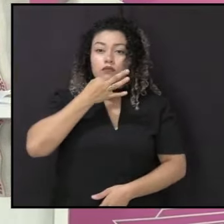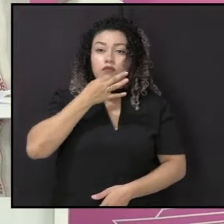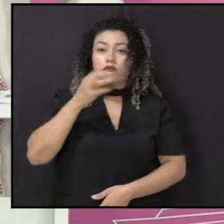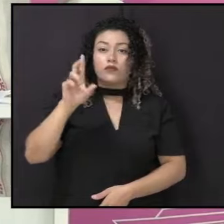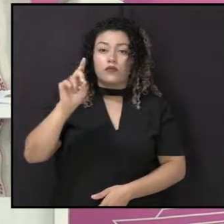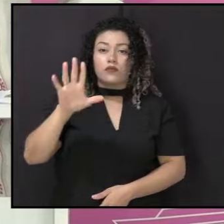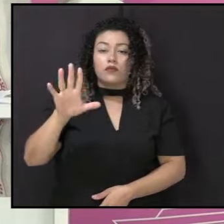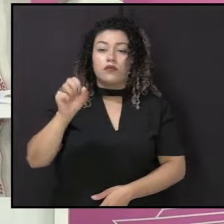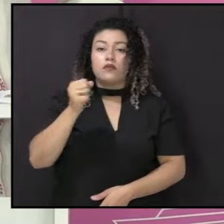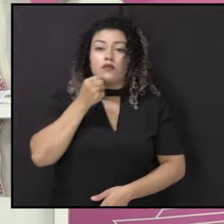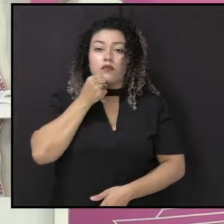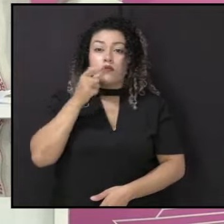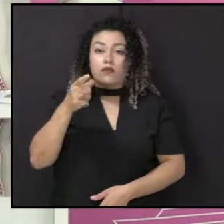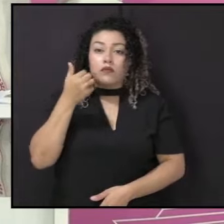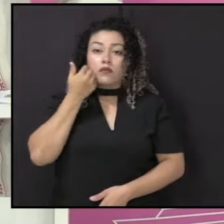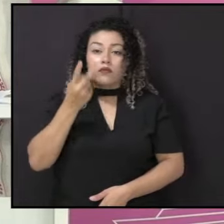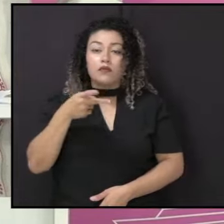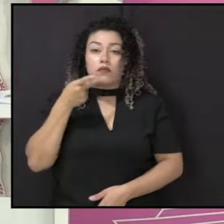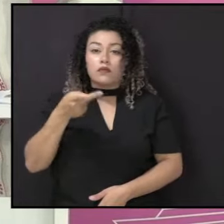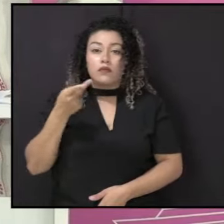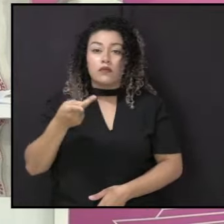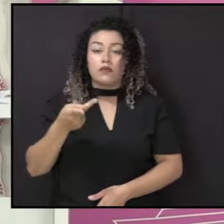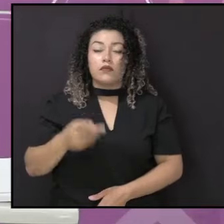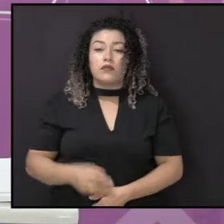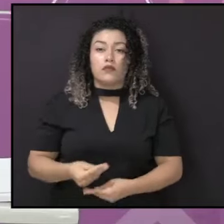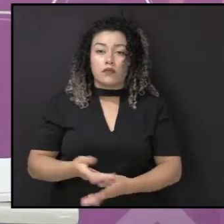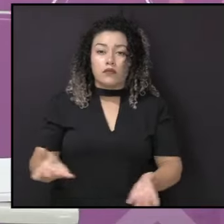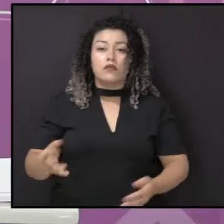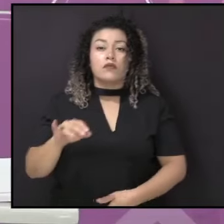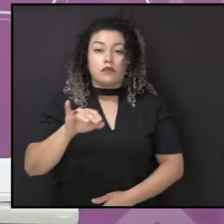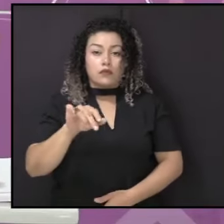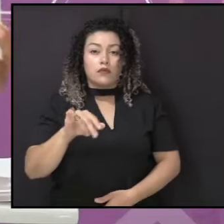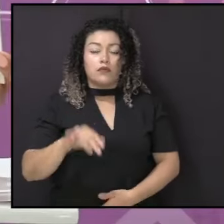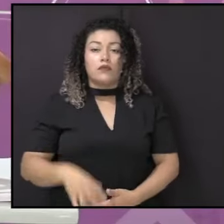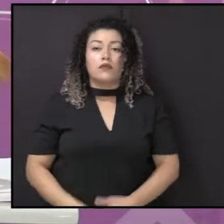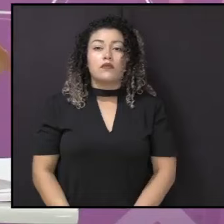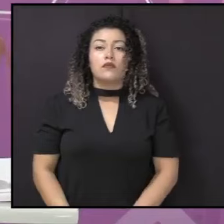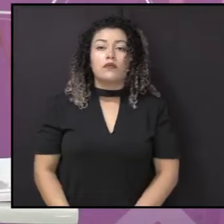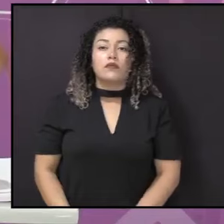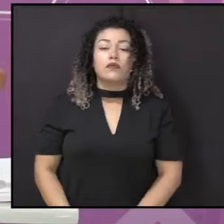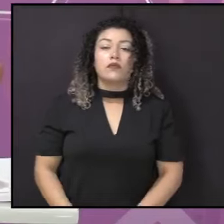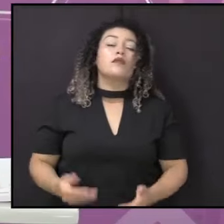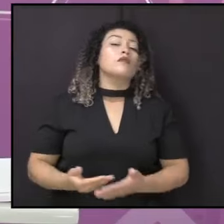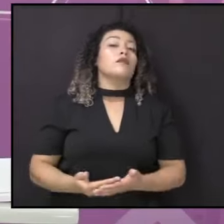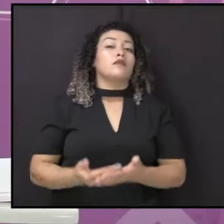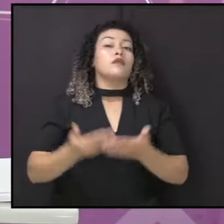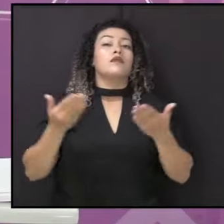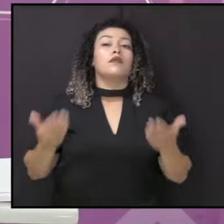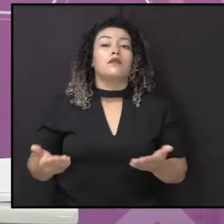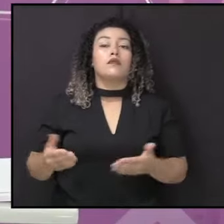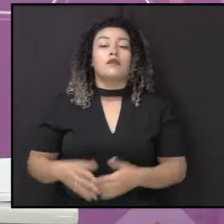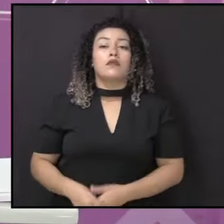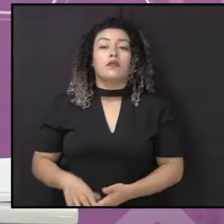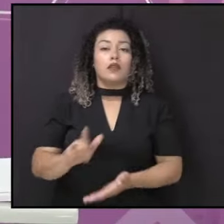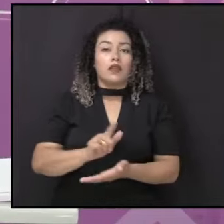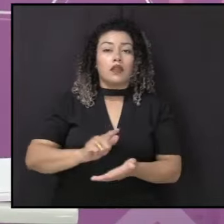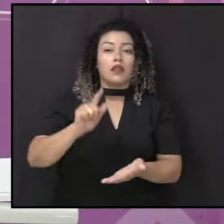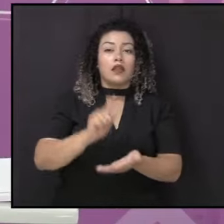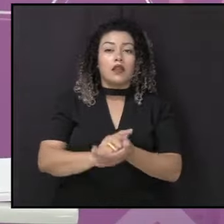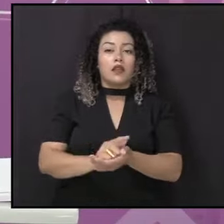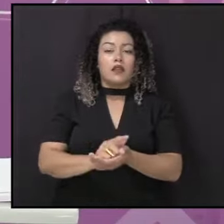2 minutos con 35 segundos para continuar exponiendo sobre sus propuestas. Sí, claro que sí. Bueno, actualmente, como les comentaba, contamos con una ley de atención